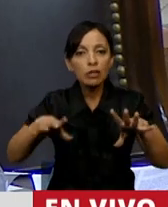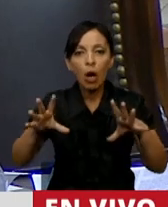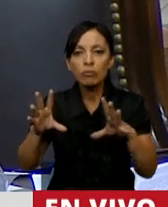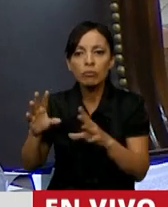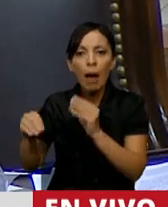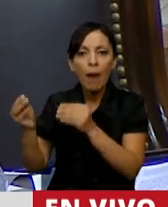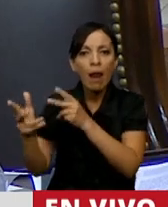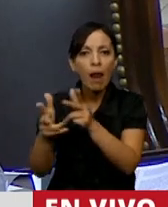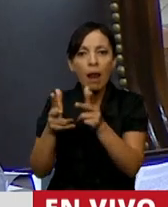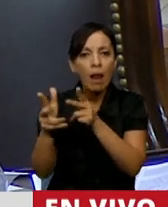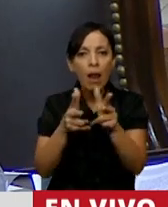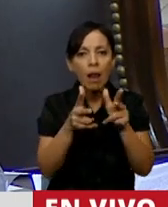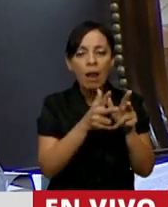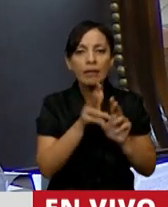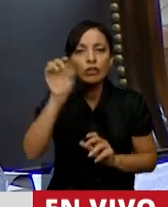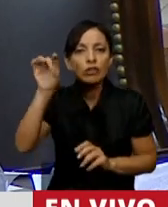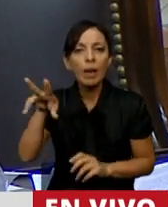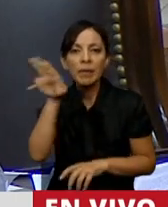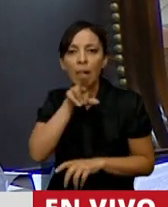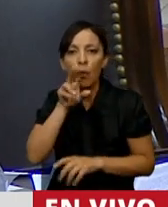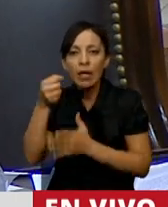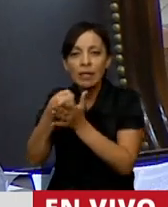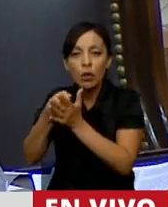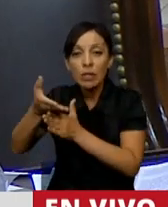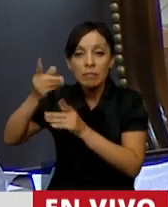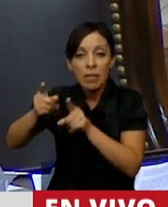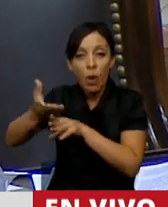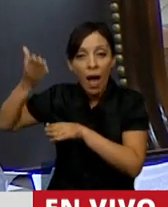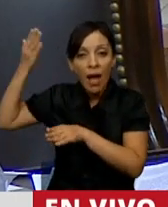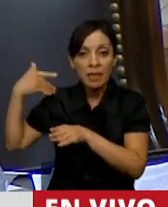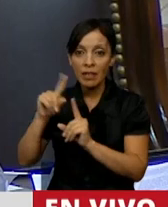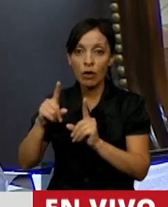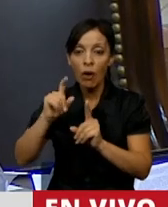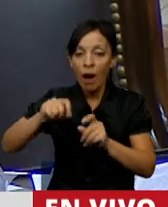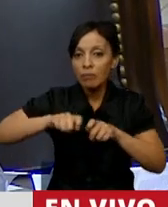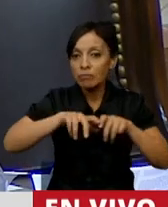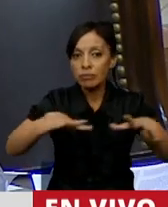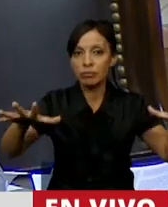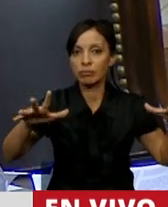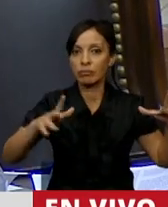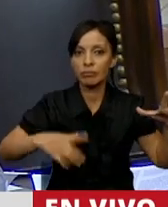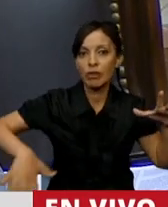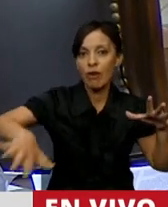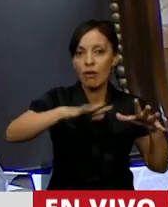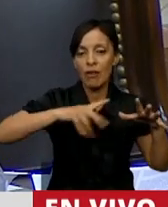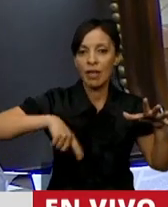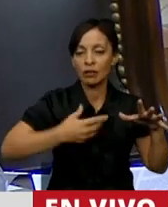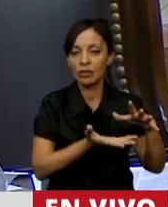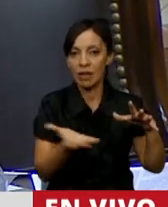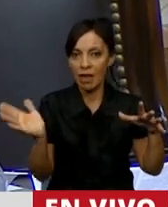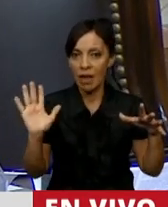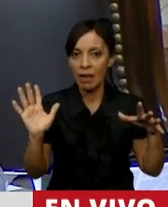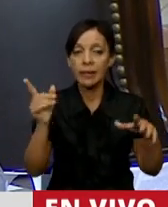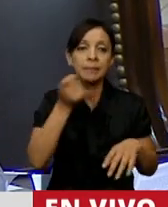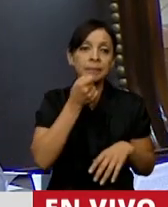lo hablaban las mujeres que peleaban por una ley de esta característica, sino que lo hablaba